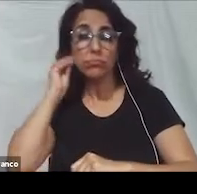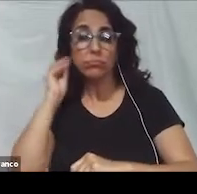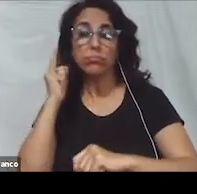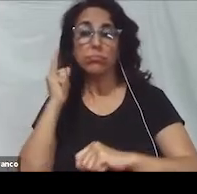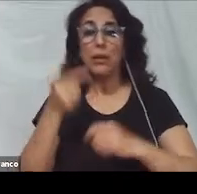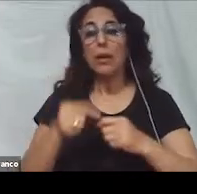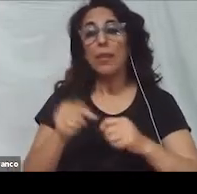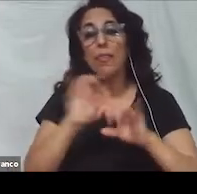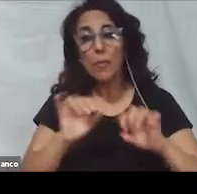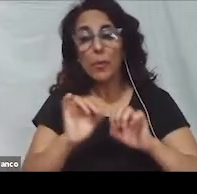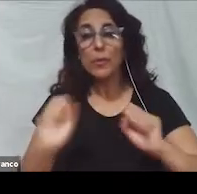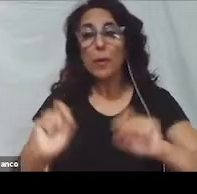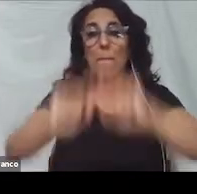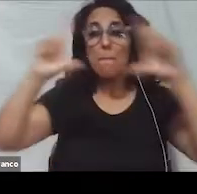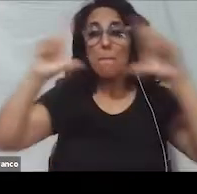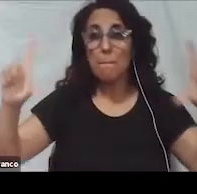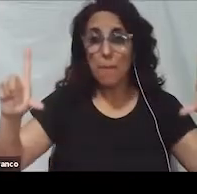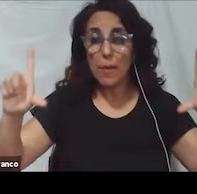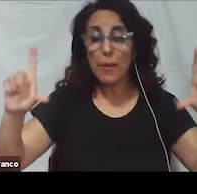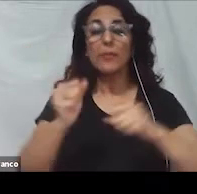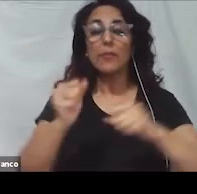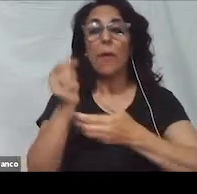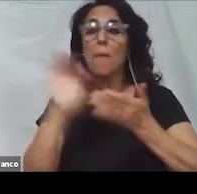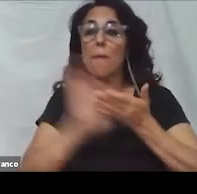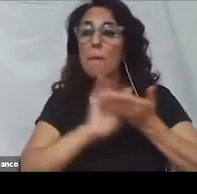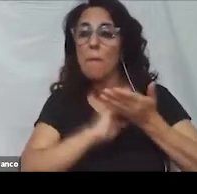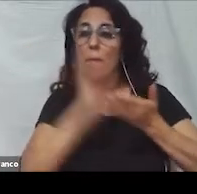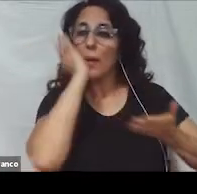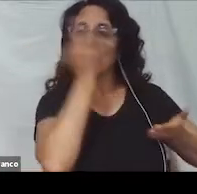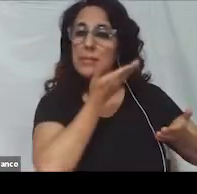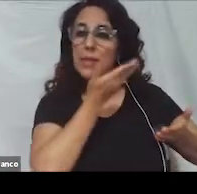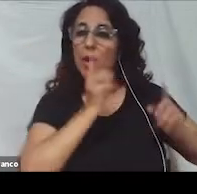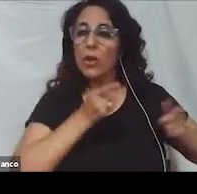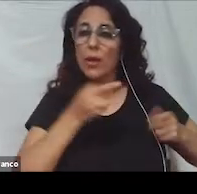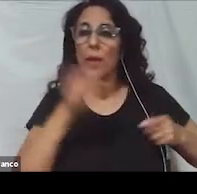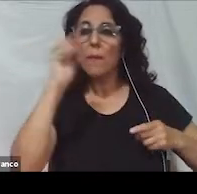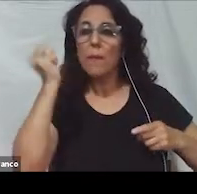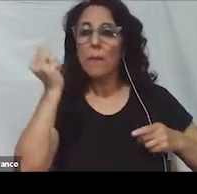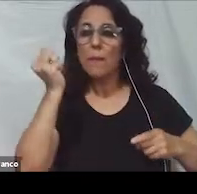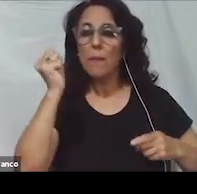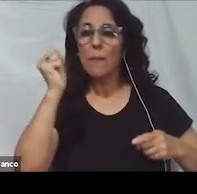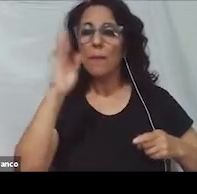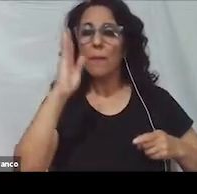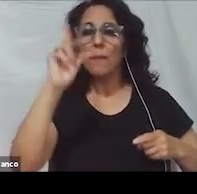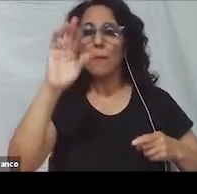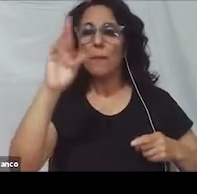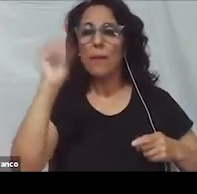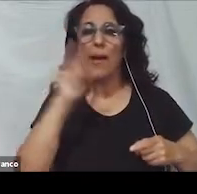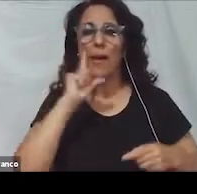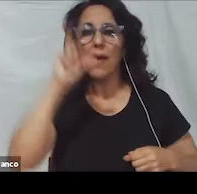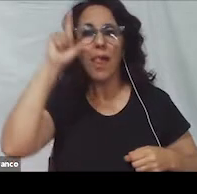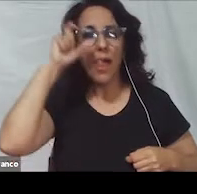¿sí? También va a haber magnificadores, también puede estar la línea braille, que en la presentación estamos viendo una imagen, debajo